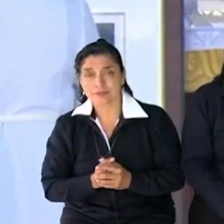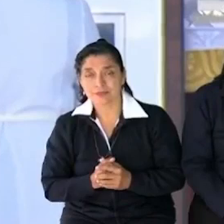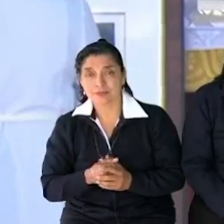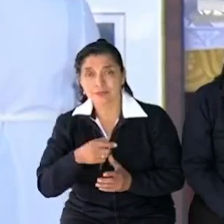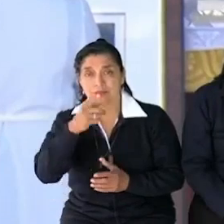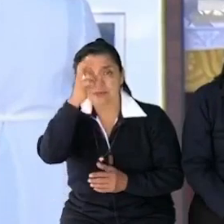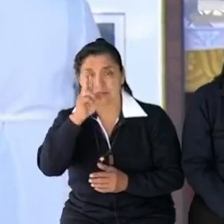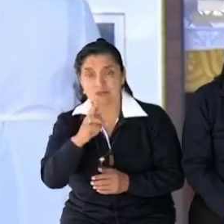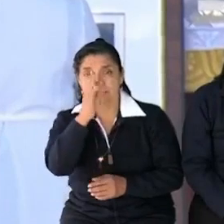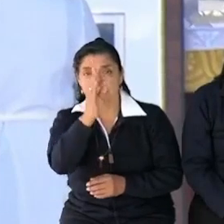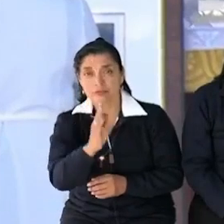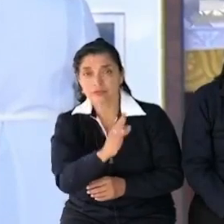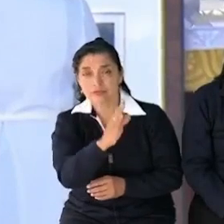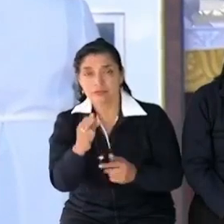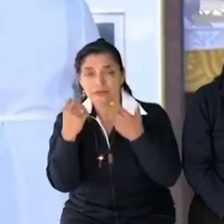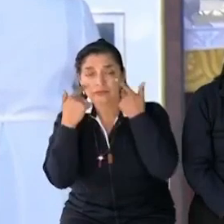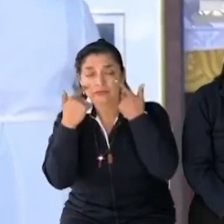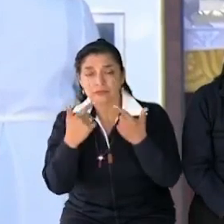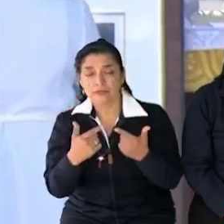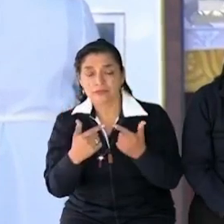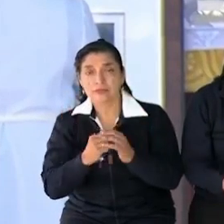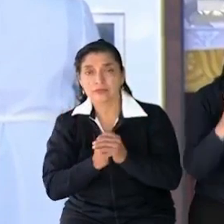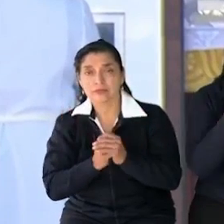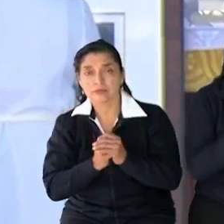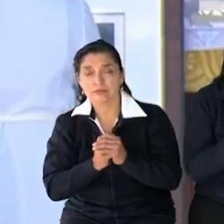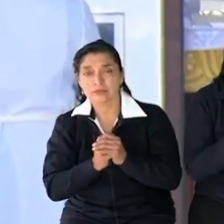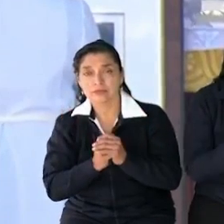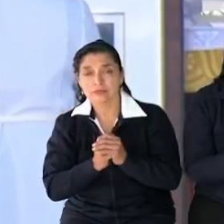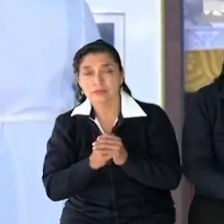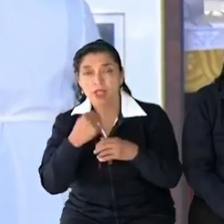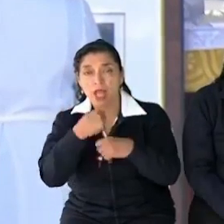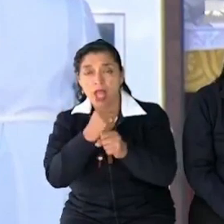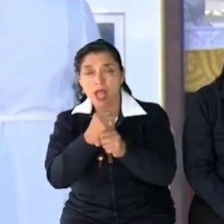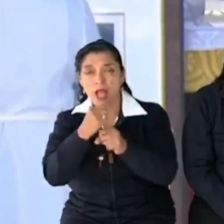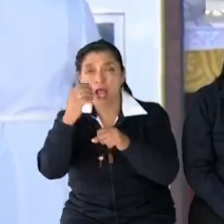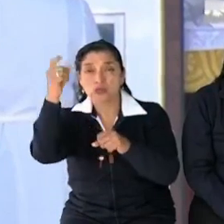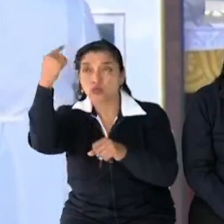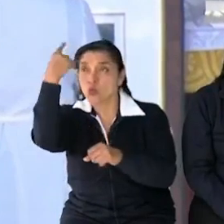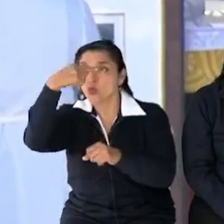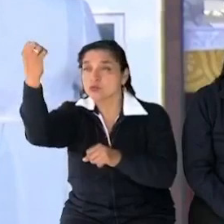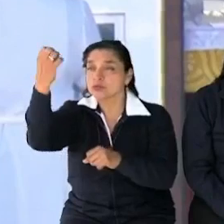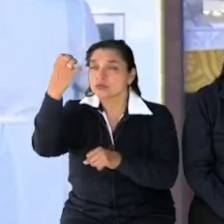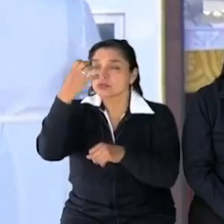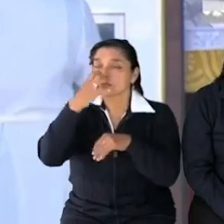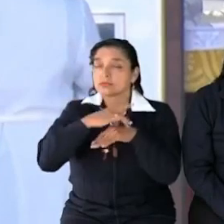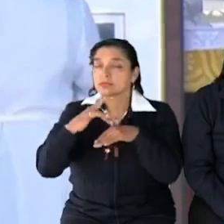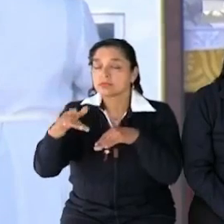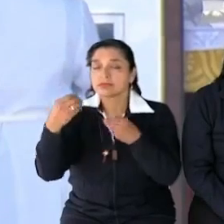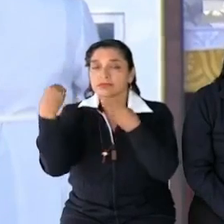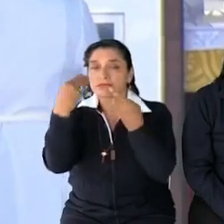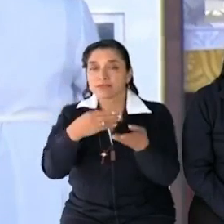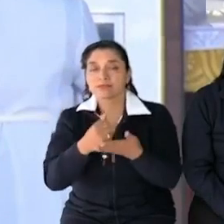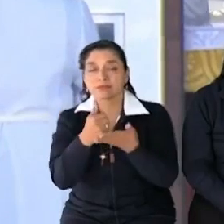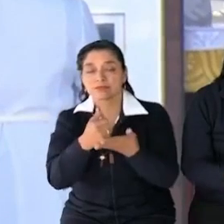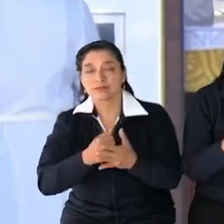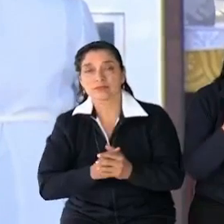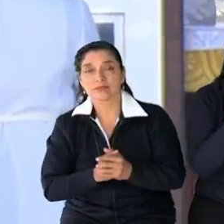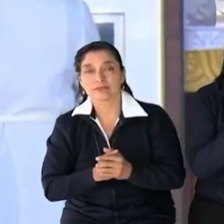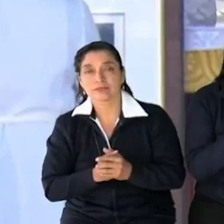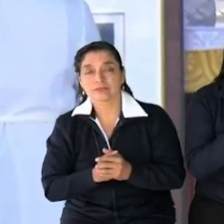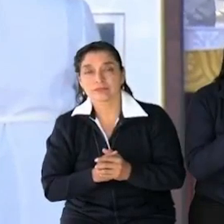El Señor los bendiga y los guarde. Amén. Haga brillar su rostro sobre ustedes y les conceda su favor.